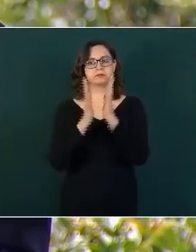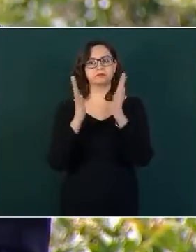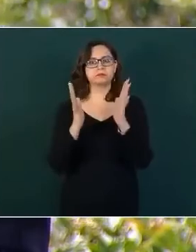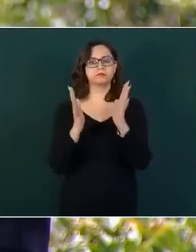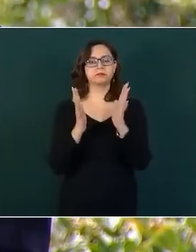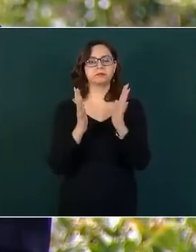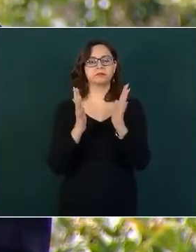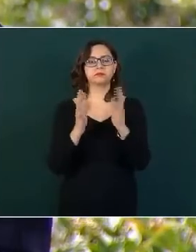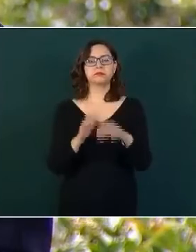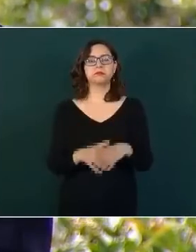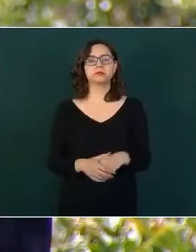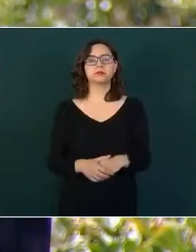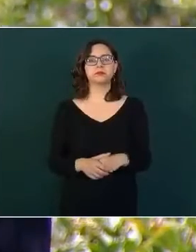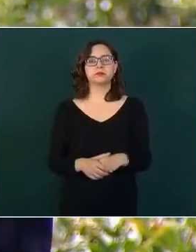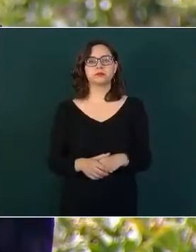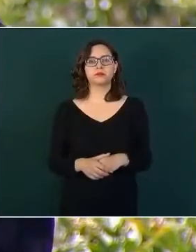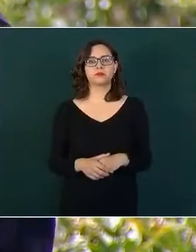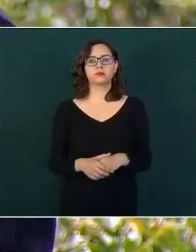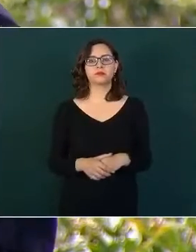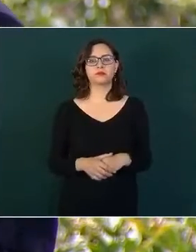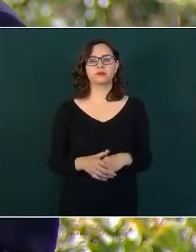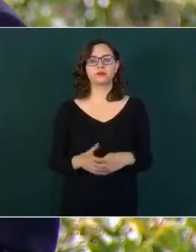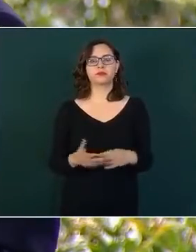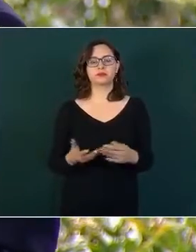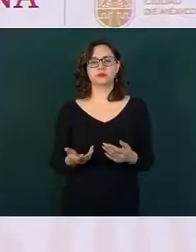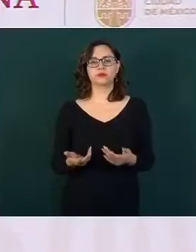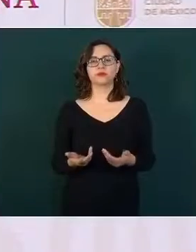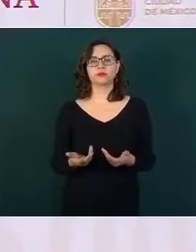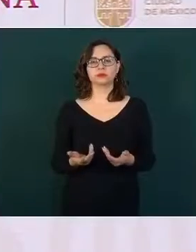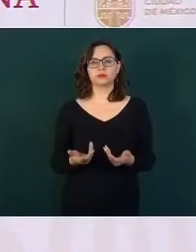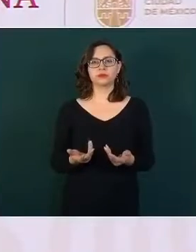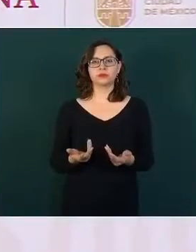No habríamos podido